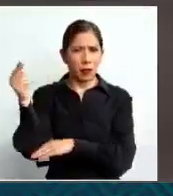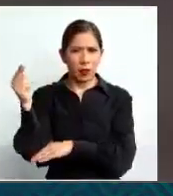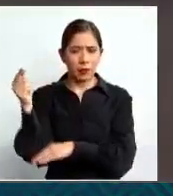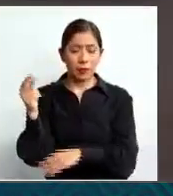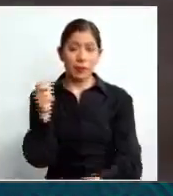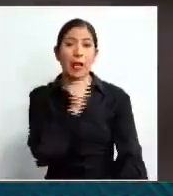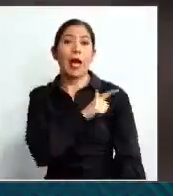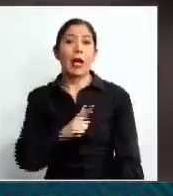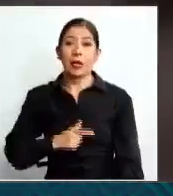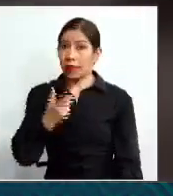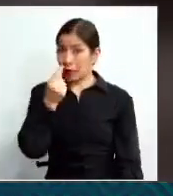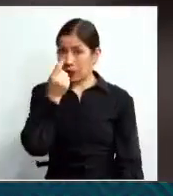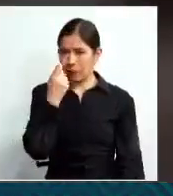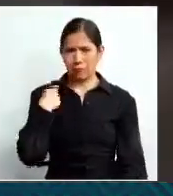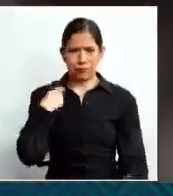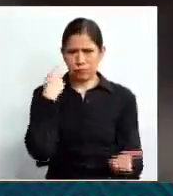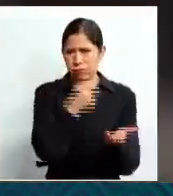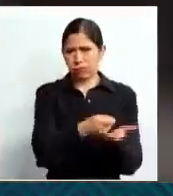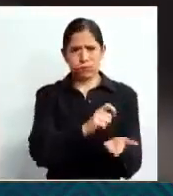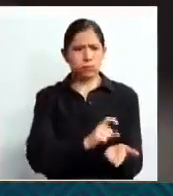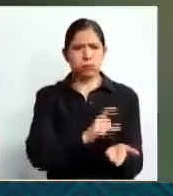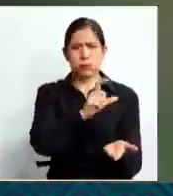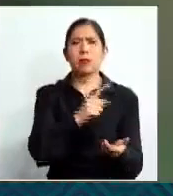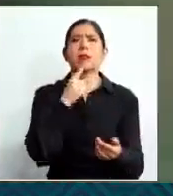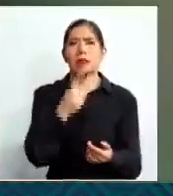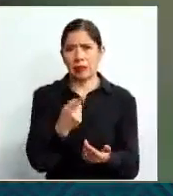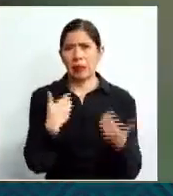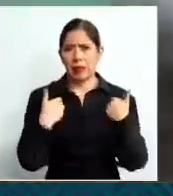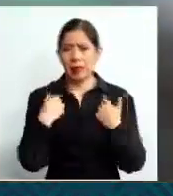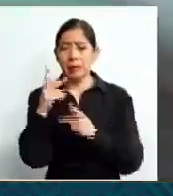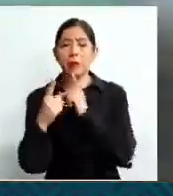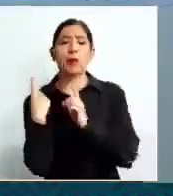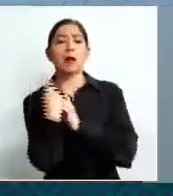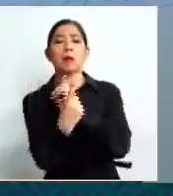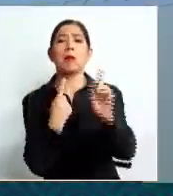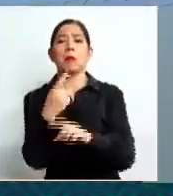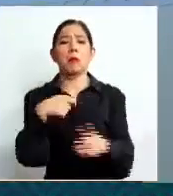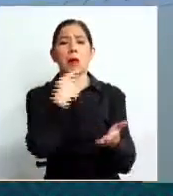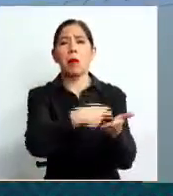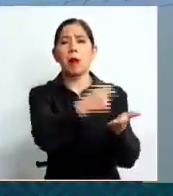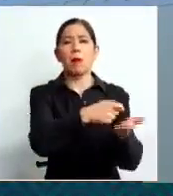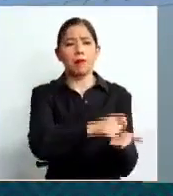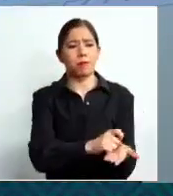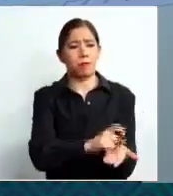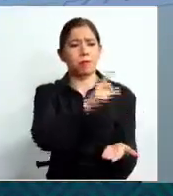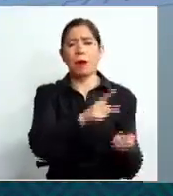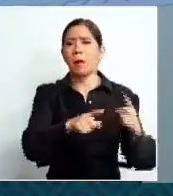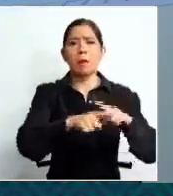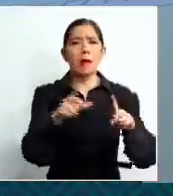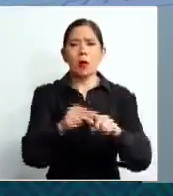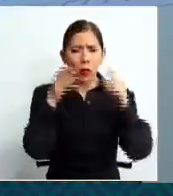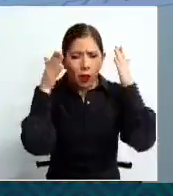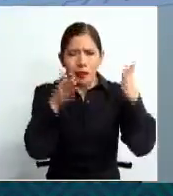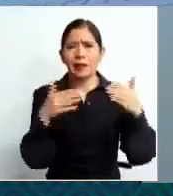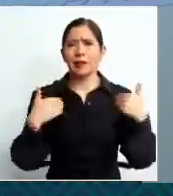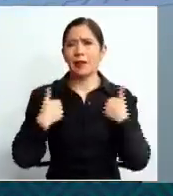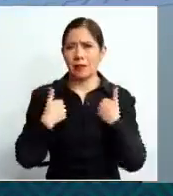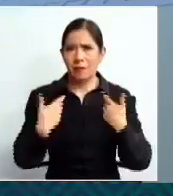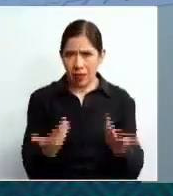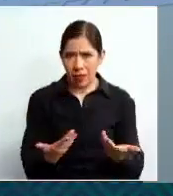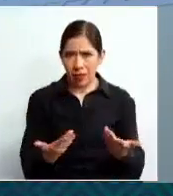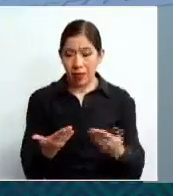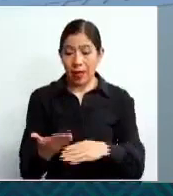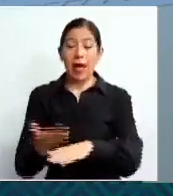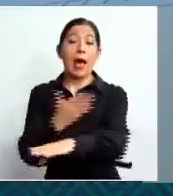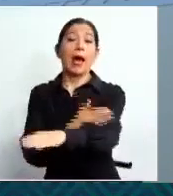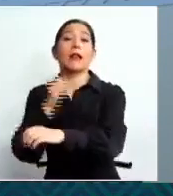tener ingresos millonarios por las visitas al parque, no priorizó el bienestar de los animales. Nosotros ya no estamos en el tiempo del golpe. Aquí